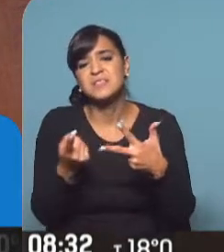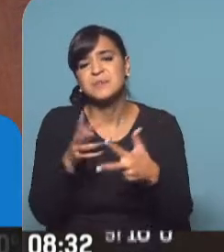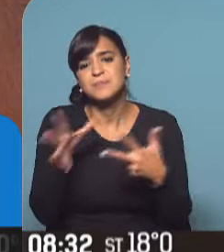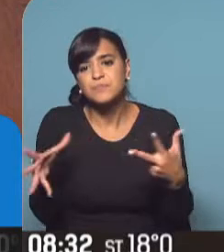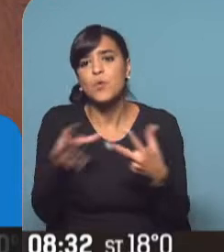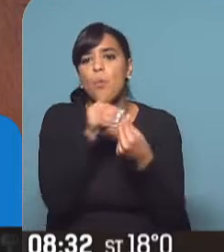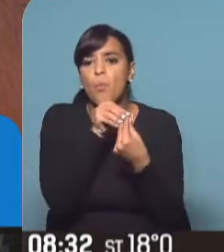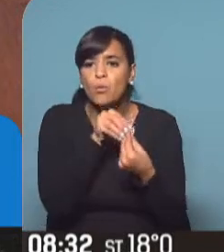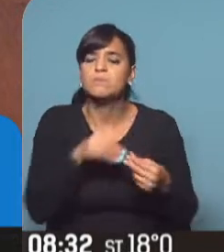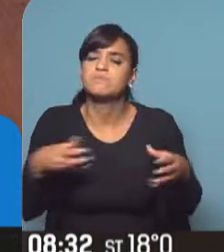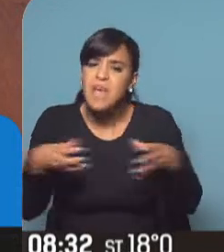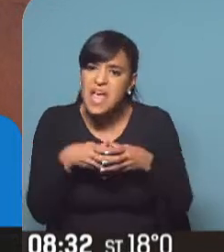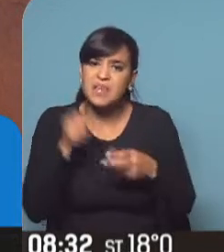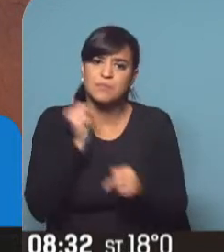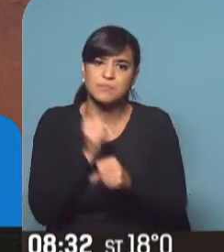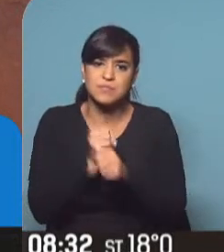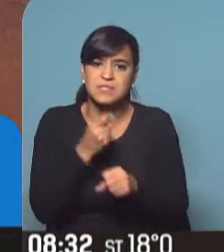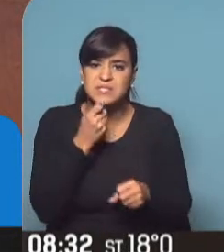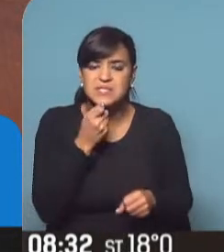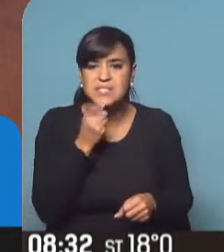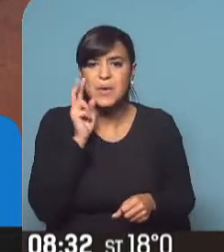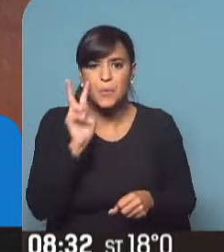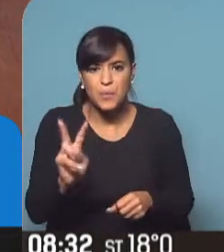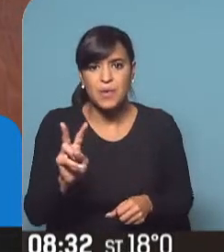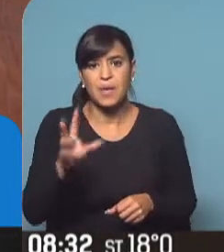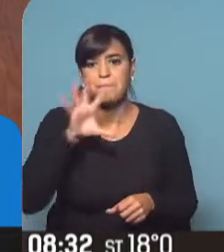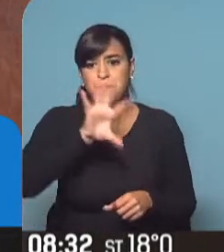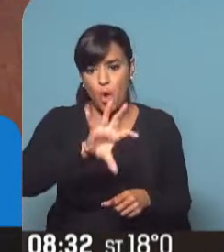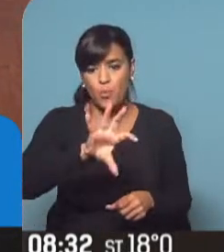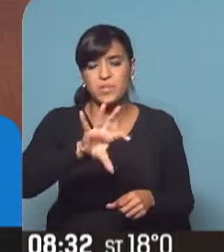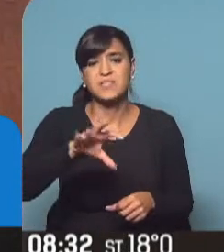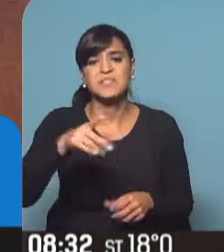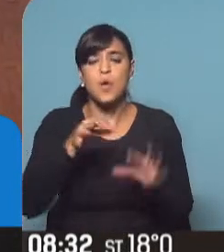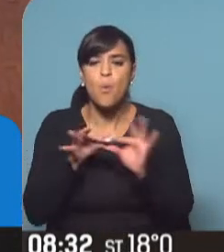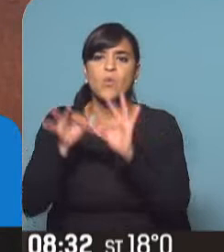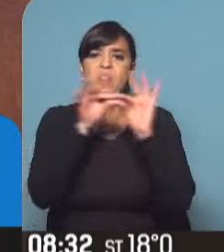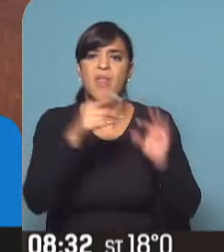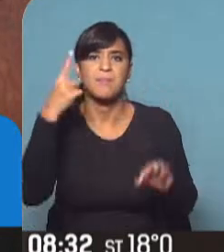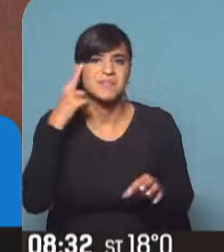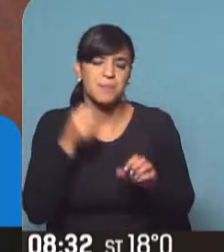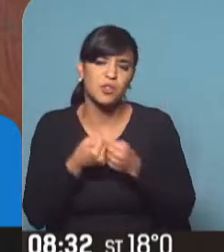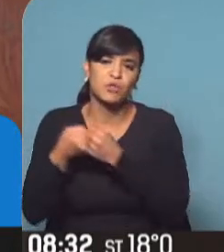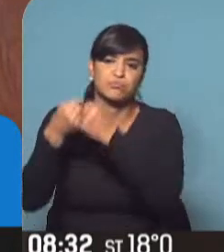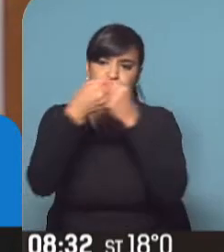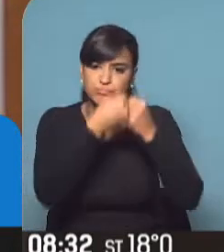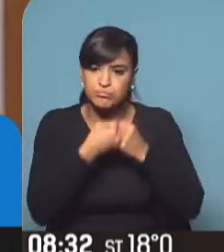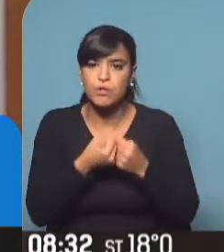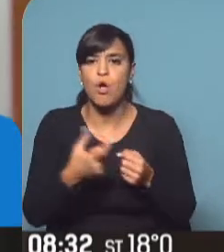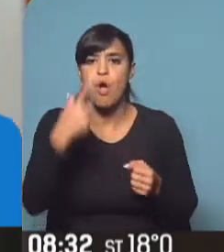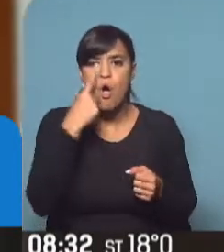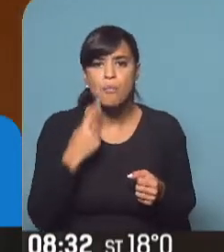unificamos somos un equipo se les van a lo largo ya lo ancho de la provincia de una unidad de criterio y hay hombres y mujeres